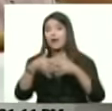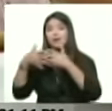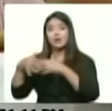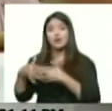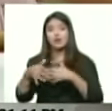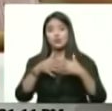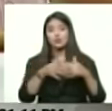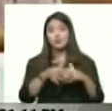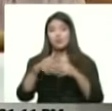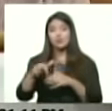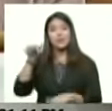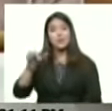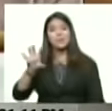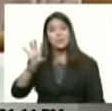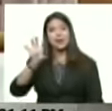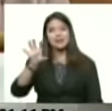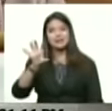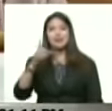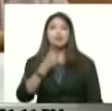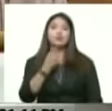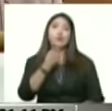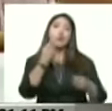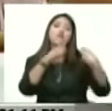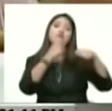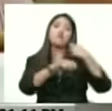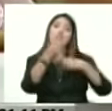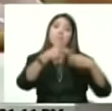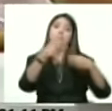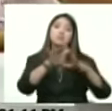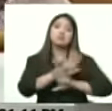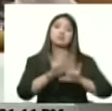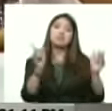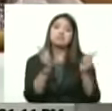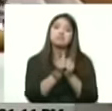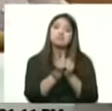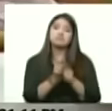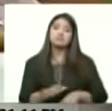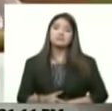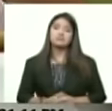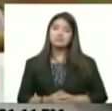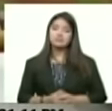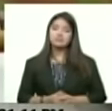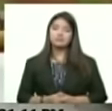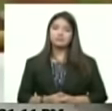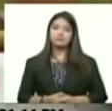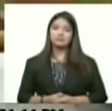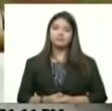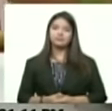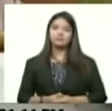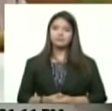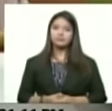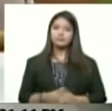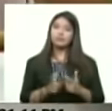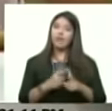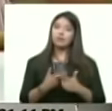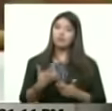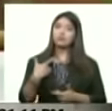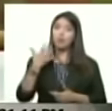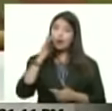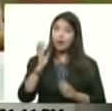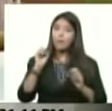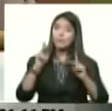nos hemos convertido en un país rentista, en un país que simplemente se depende de sus exportaciones. Entonces, creo que la oportunidad